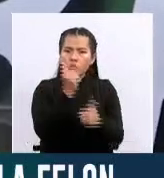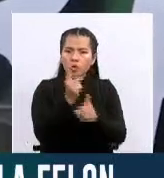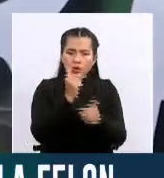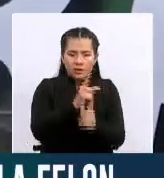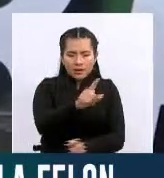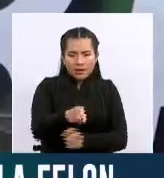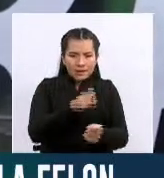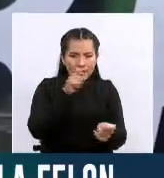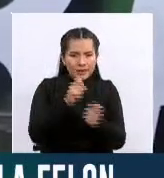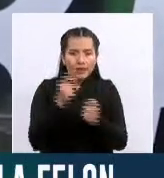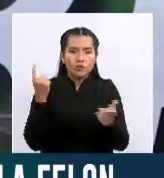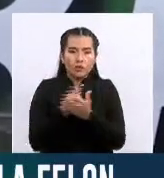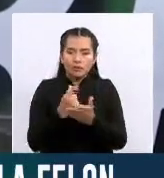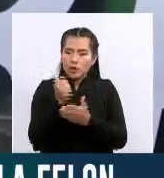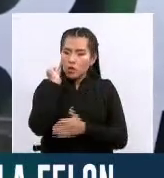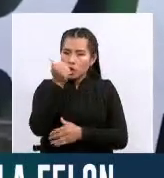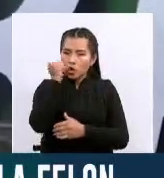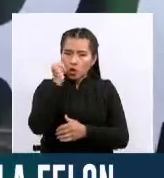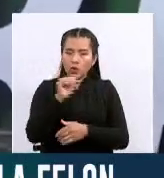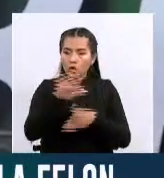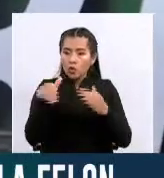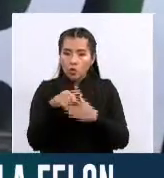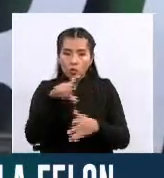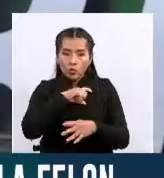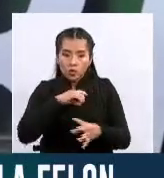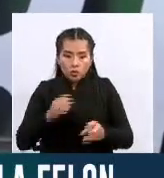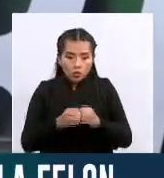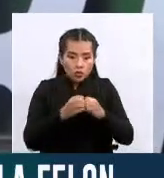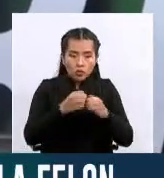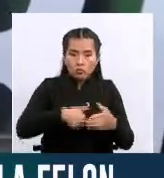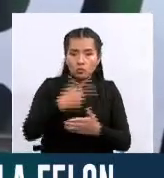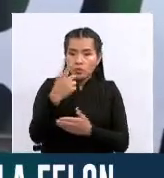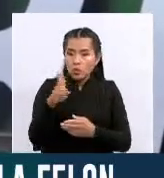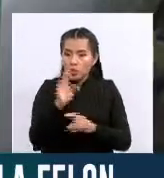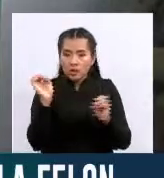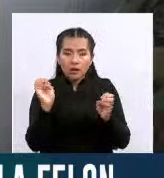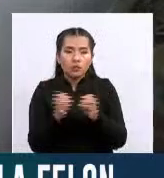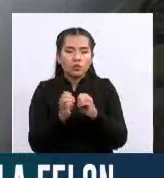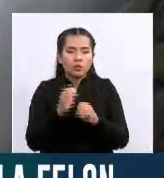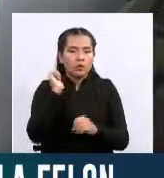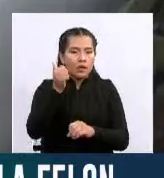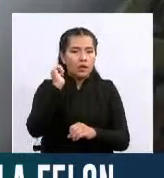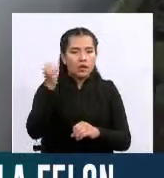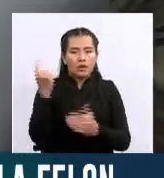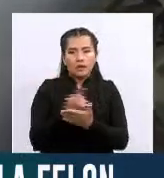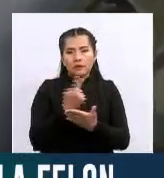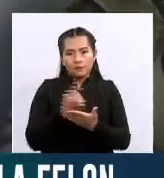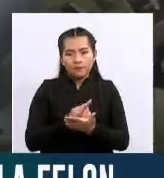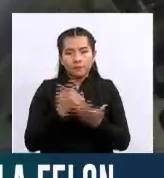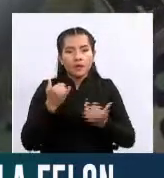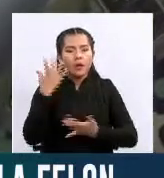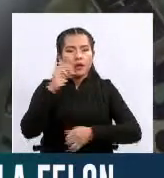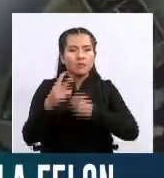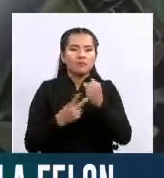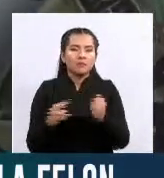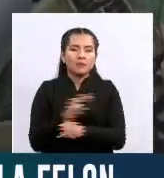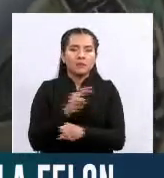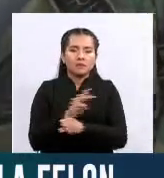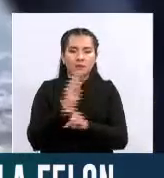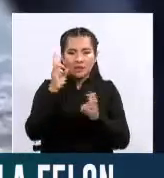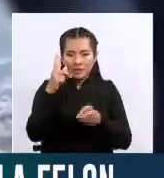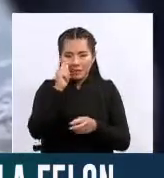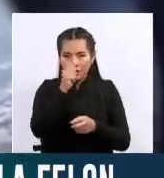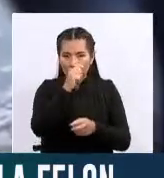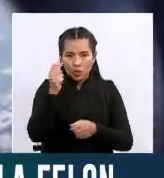realiza todos los días en todas las operaciones policiales que realiza la Fuerza Especial de Lucha contra el Narcotráfico. El viceministro de Sustancias Controladas señaló